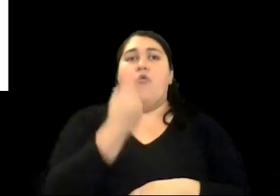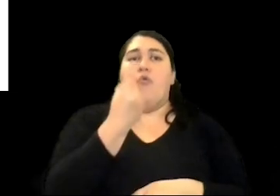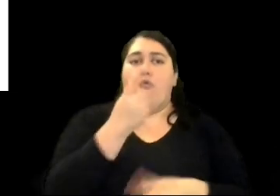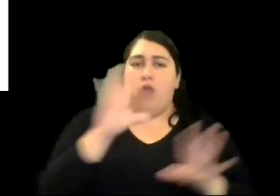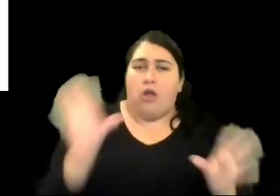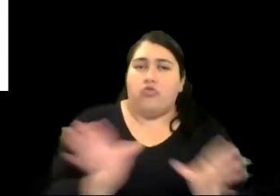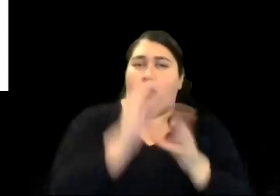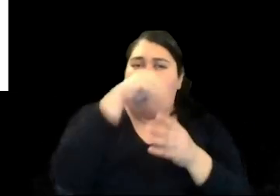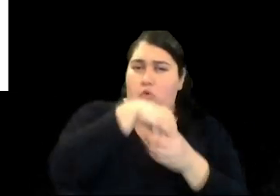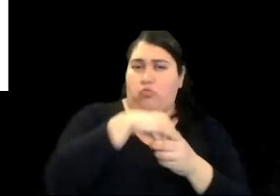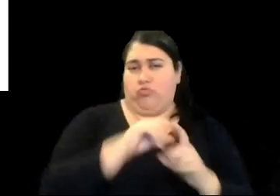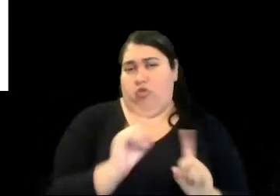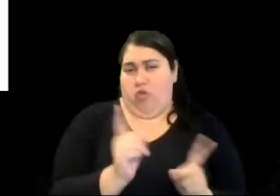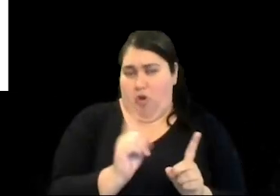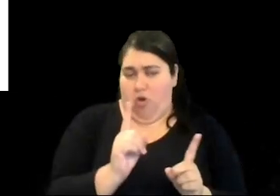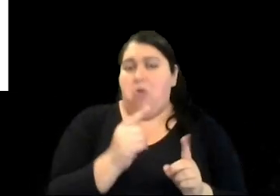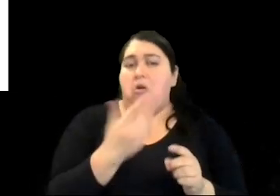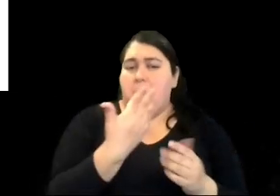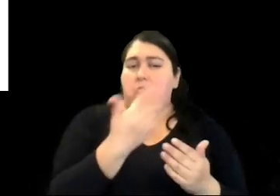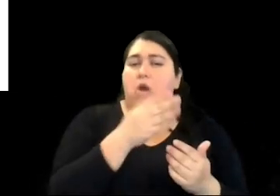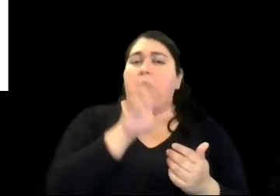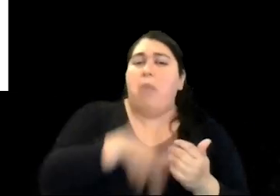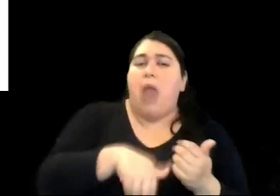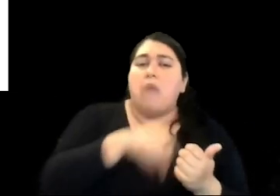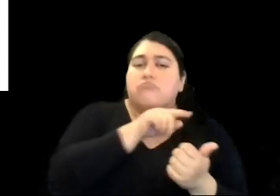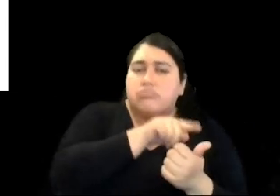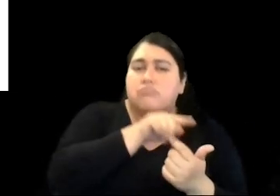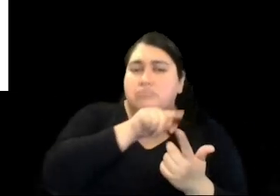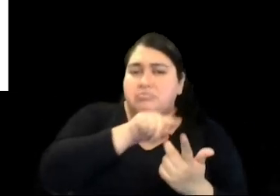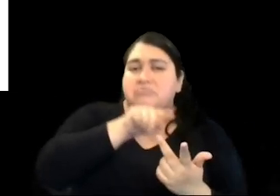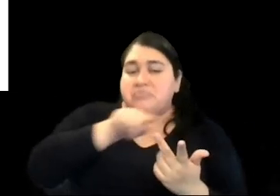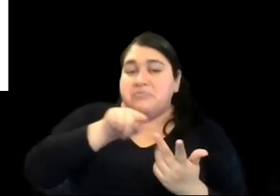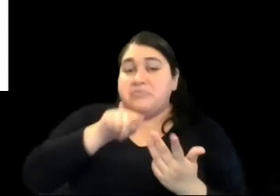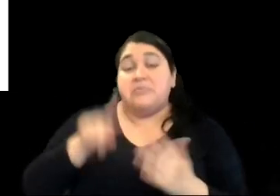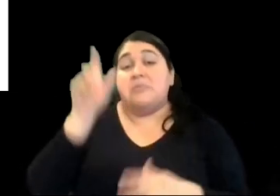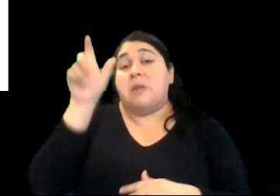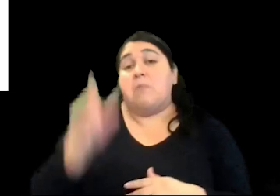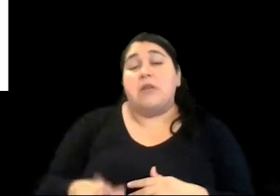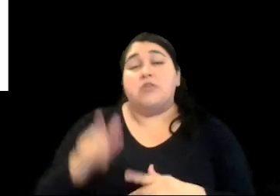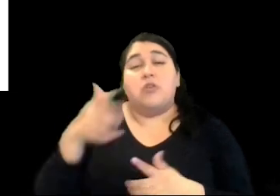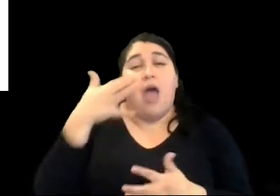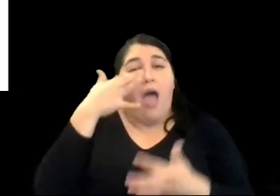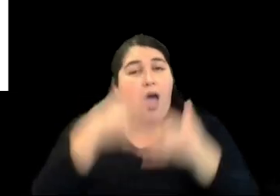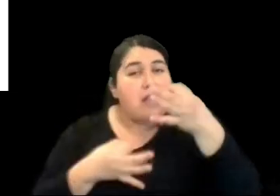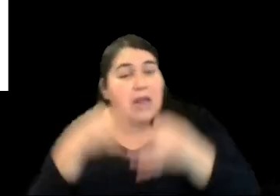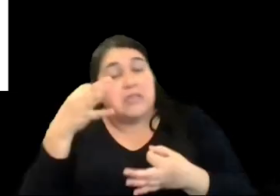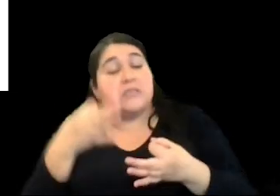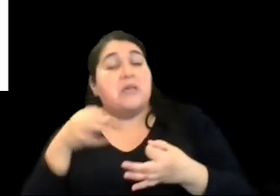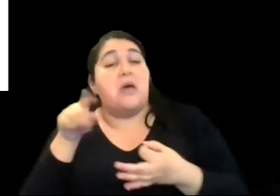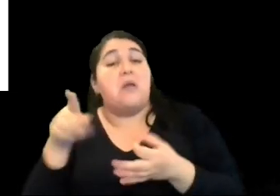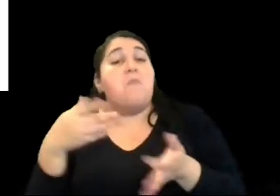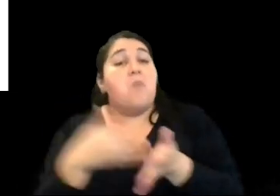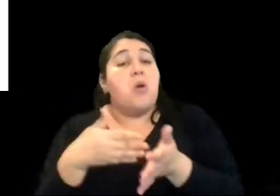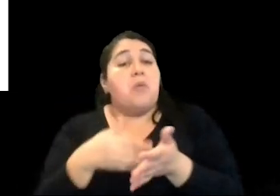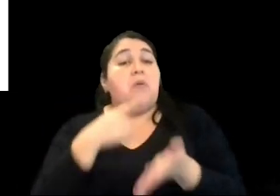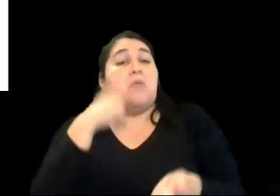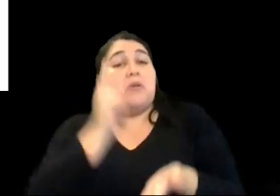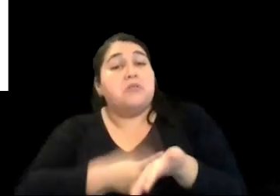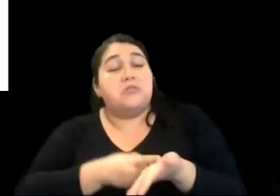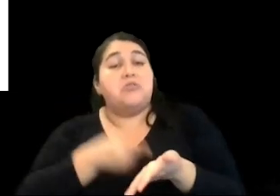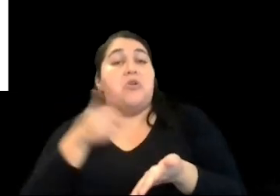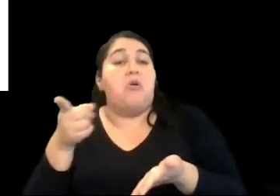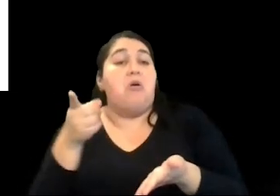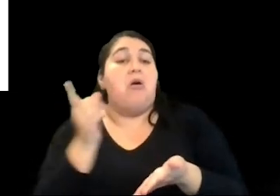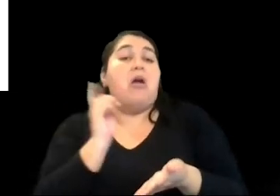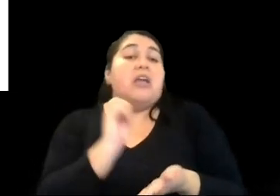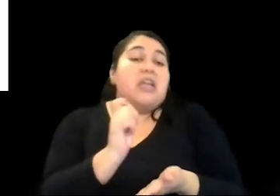en un único plan. Podemos ir haciendo varios planes y el contribuyente podrá evaluar financieramente cuál presentar este